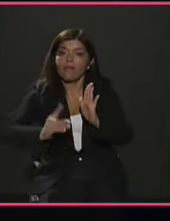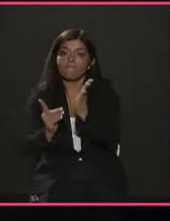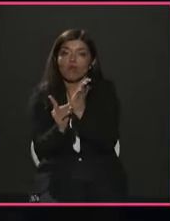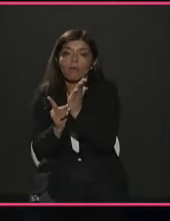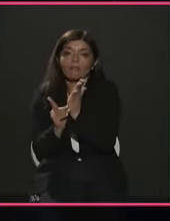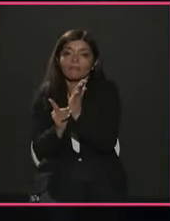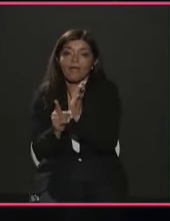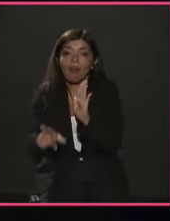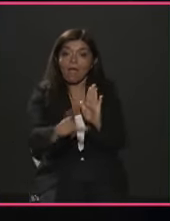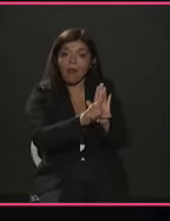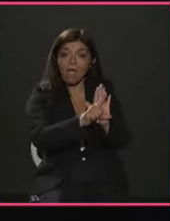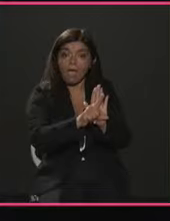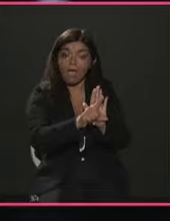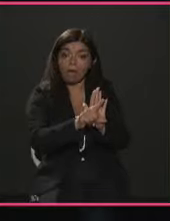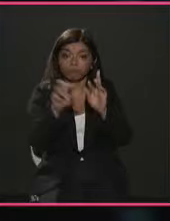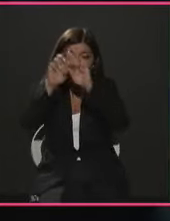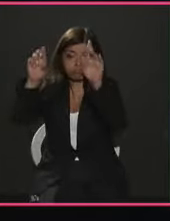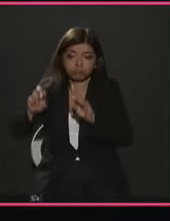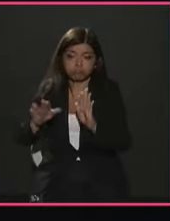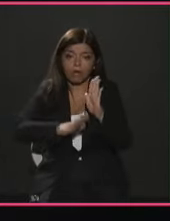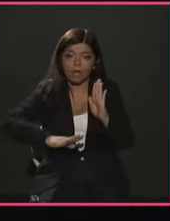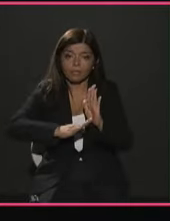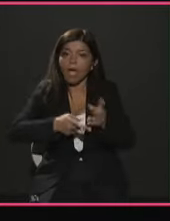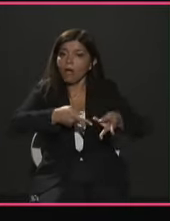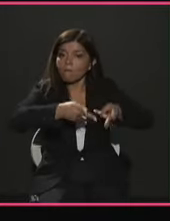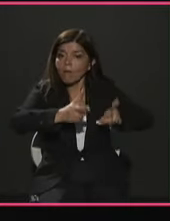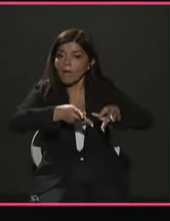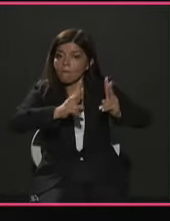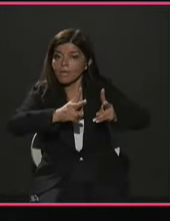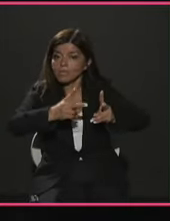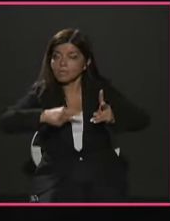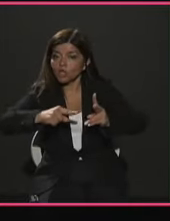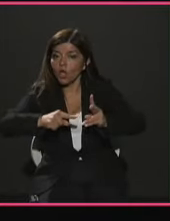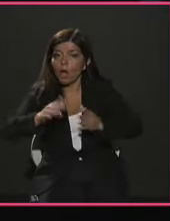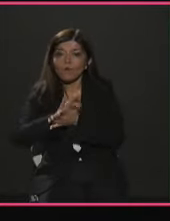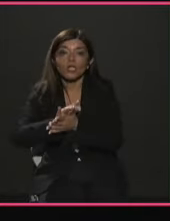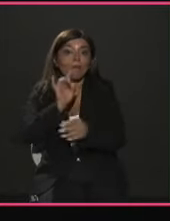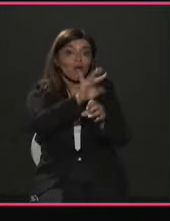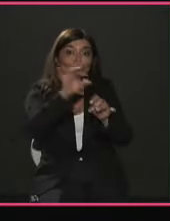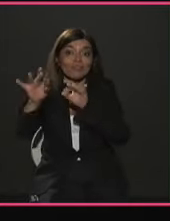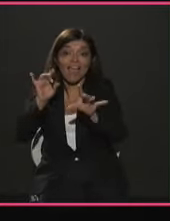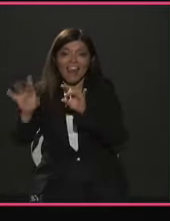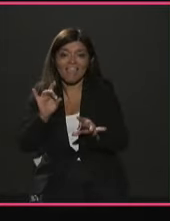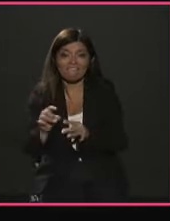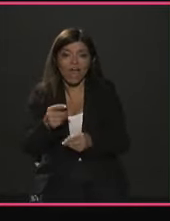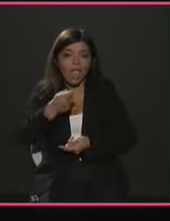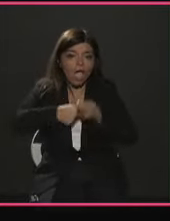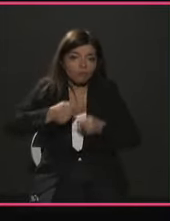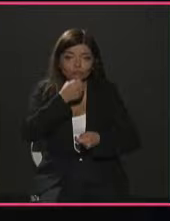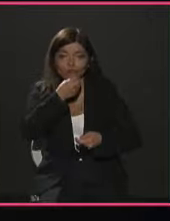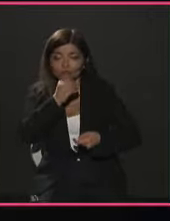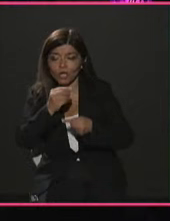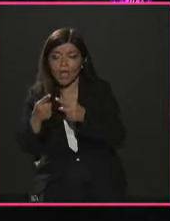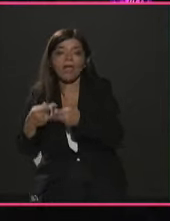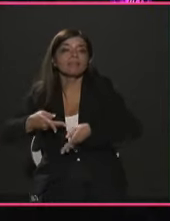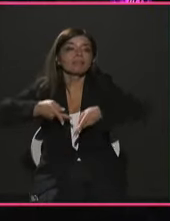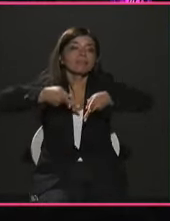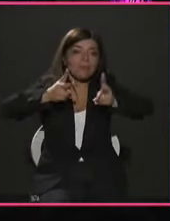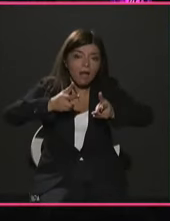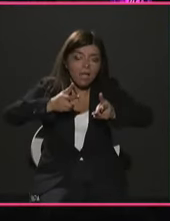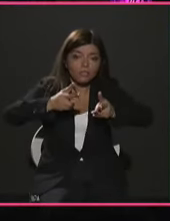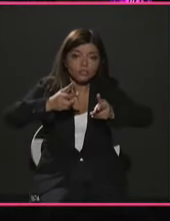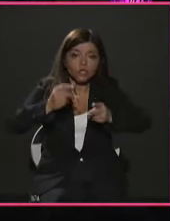esta ley le da permiso a los Delivery y a otros el derecho a